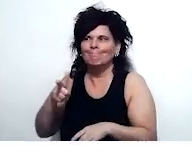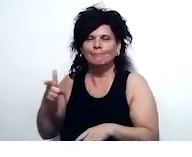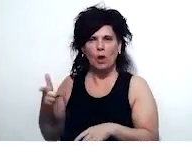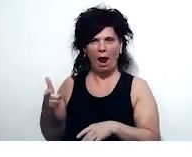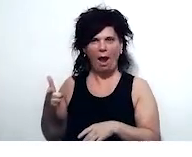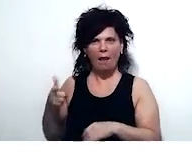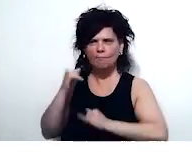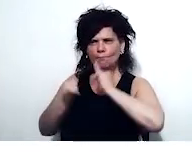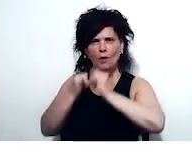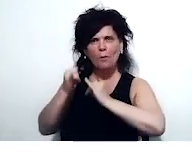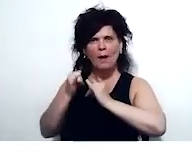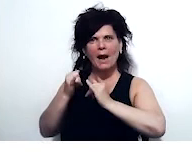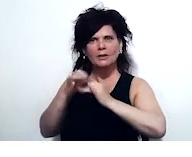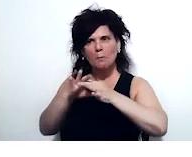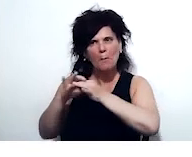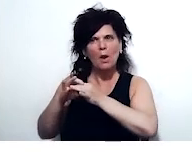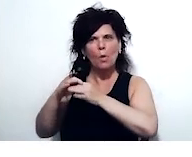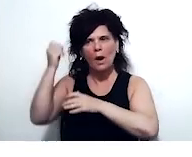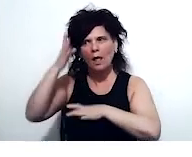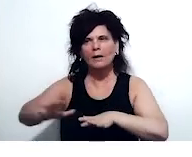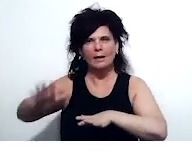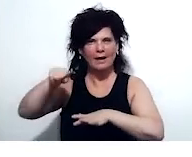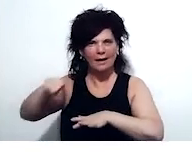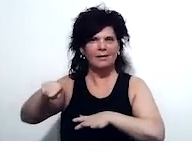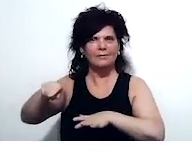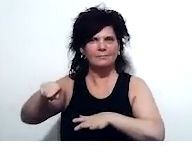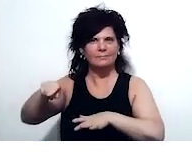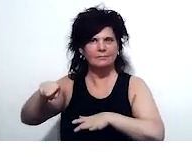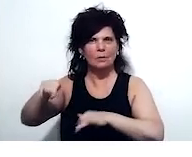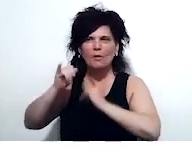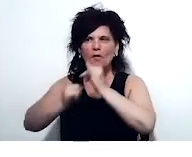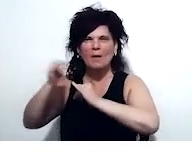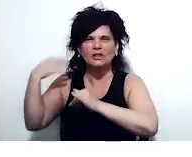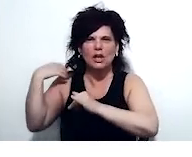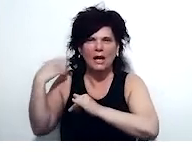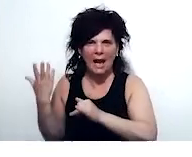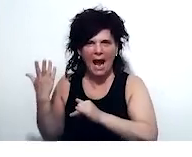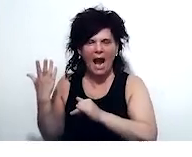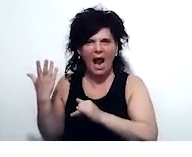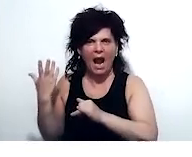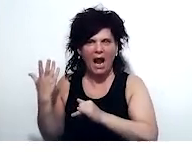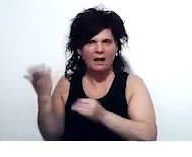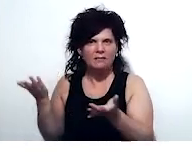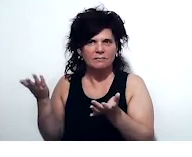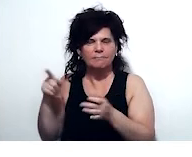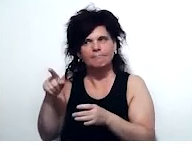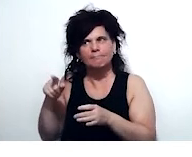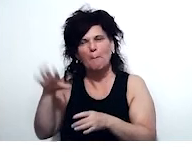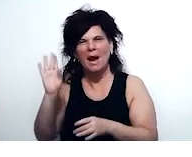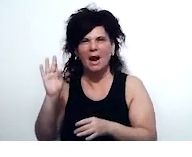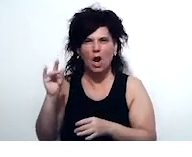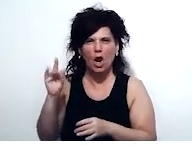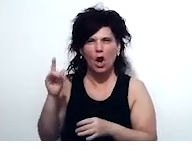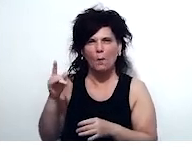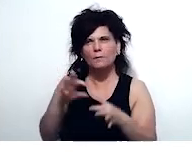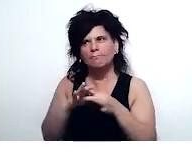o contenidos que sean relevantes a la localidad. A veces son contenidos generales y que no son tanto de interés, y hay cosas más